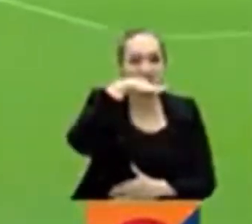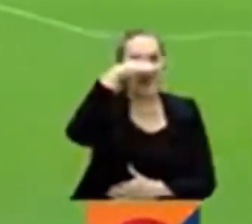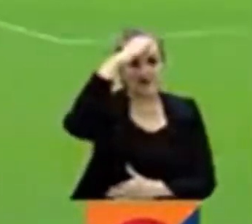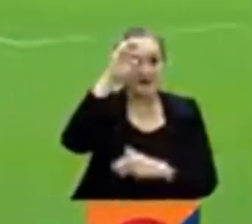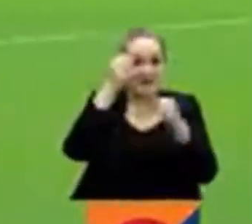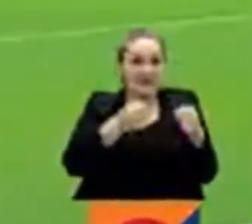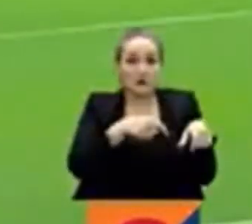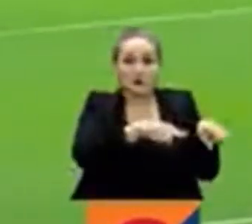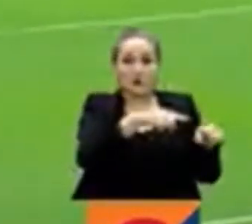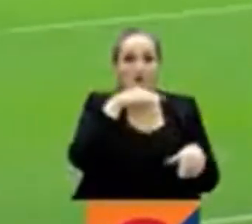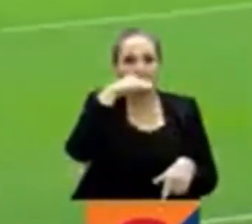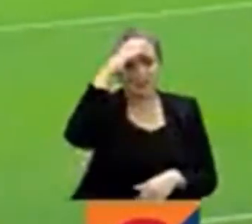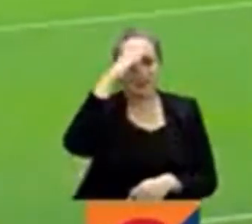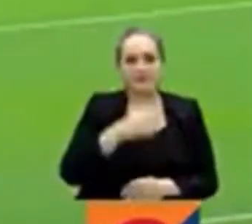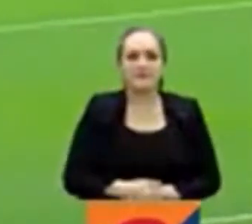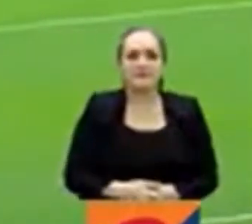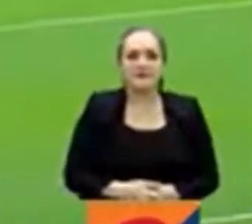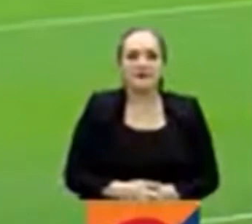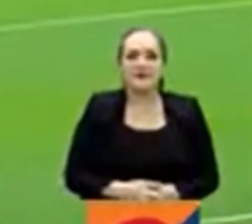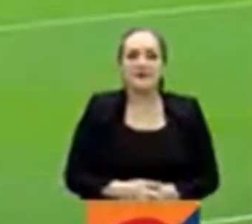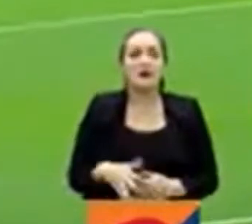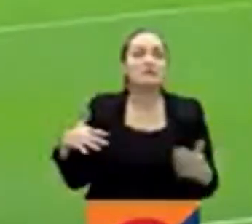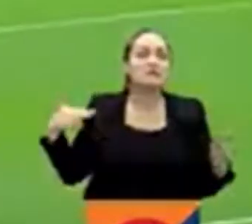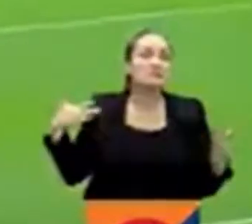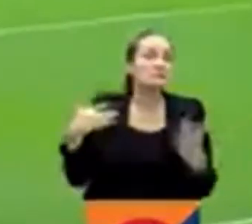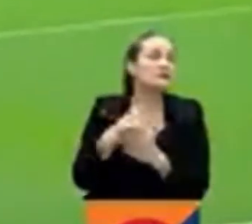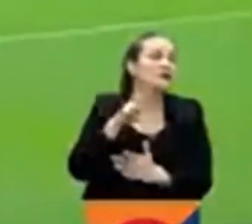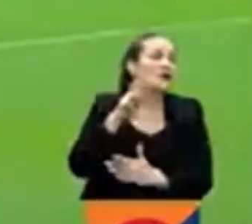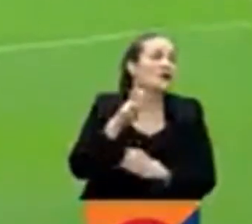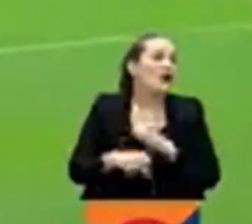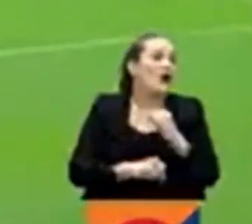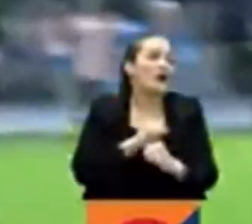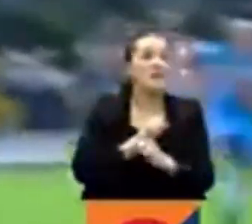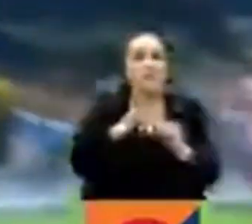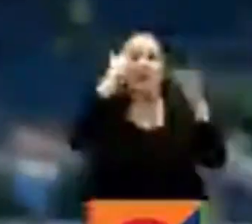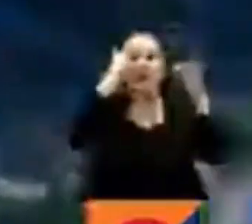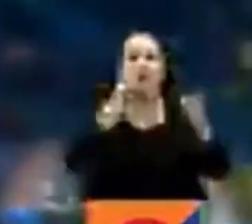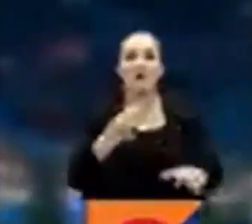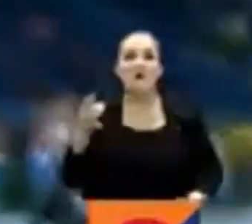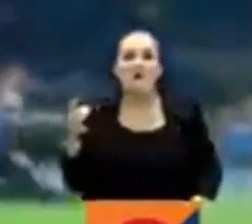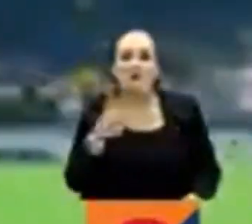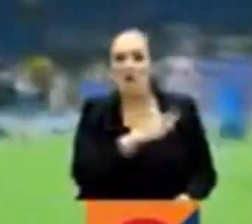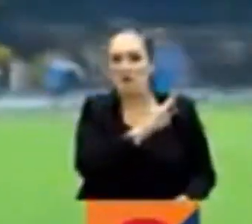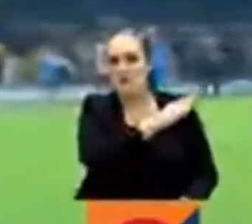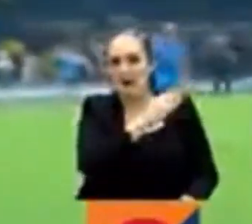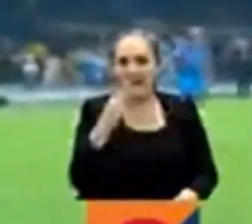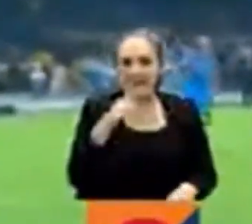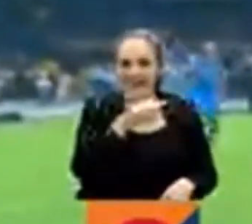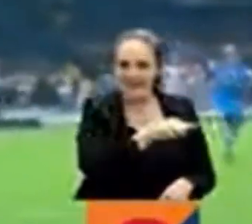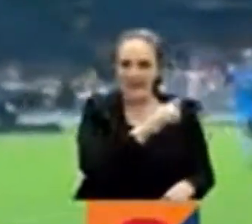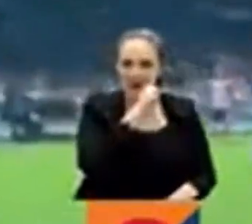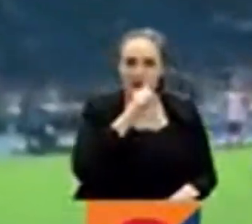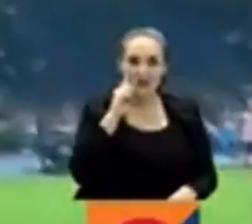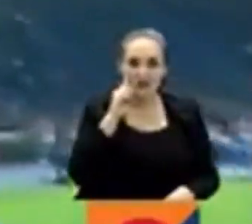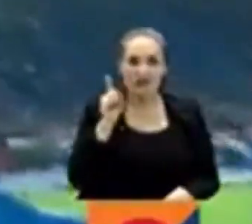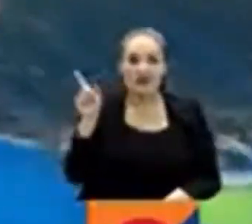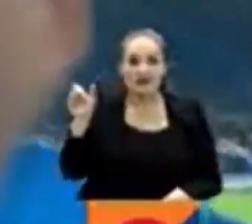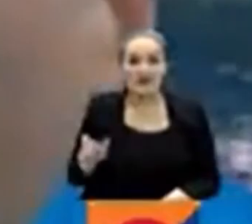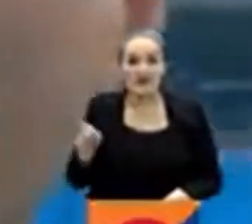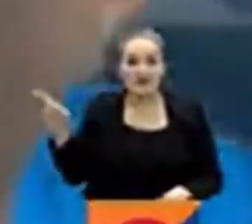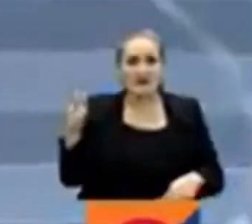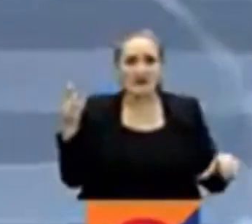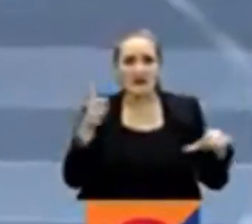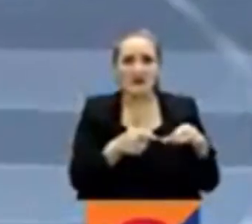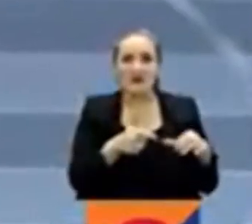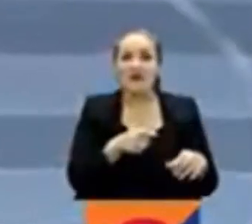Después de 14 años, Unión Magdalena sacó un triunfo en el Estadio Metropolitano de Barranquilla. Fabián David Cantillo aumentó la crisis del tiburón, que además vio a